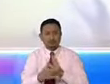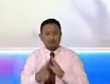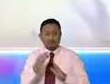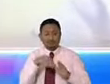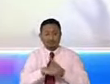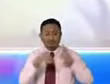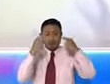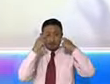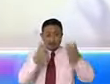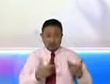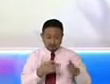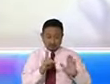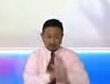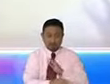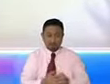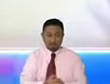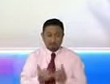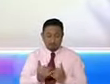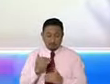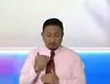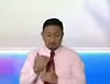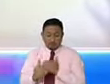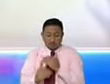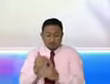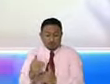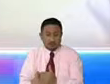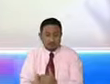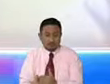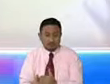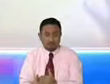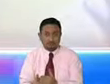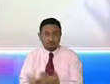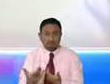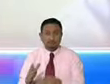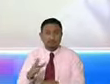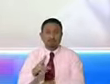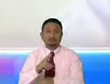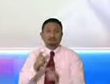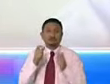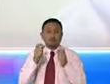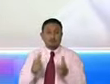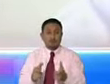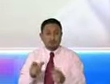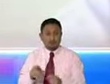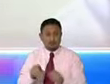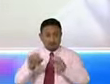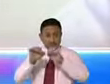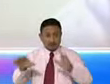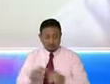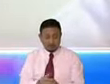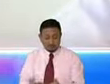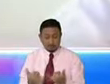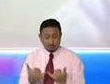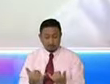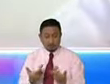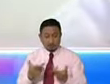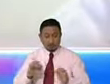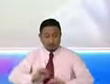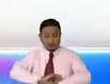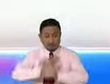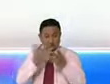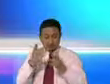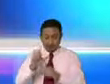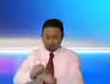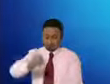y este proceso que ha sido llevado a cabo por parte de la Fiscalía General del Estado, el día de hoy en la madrugada dio sus